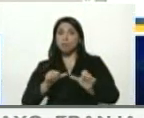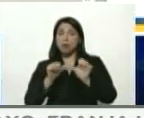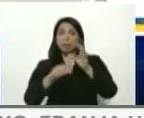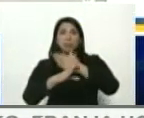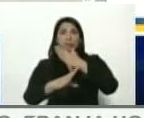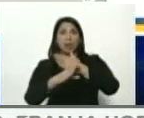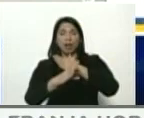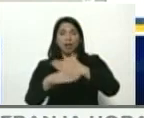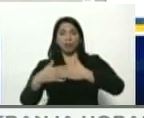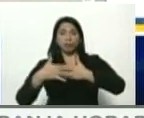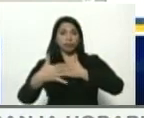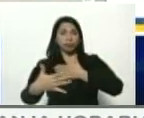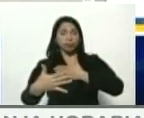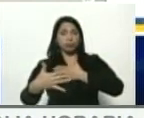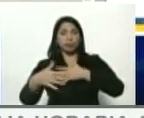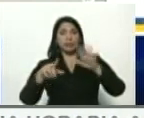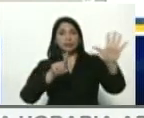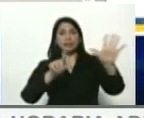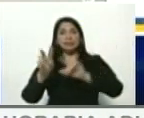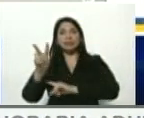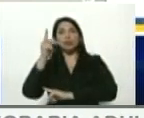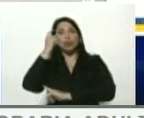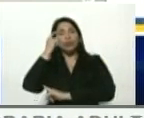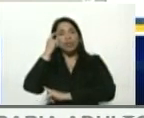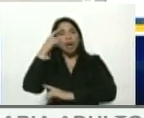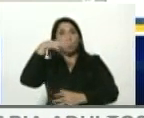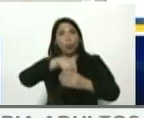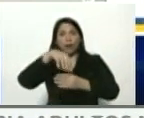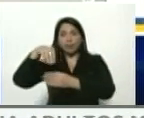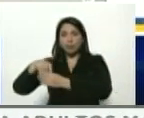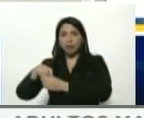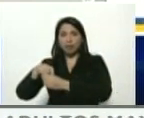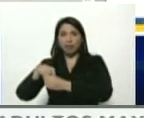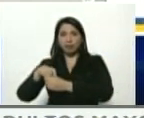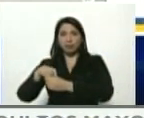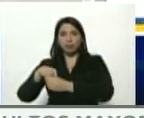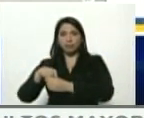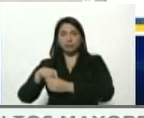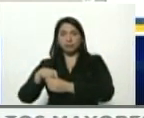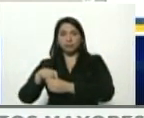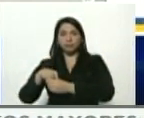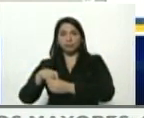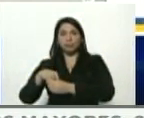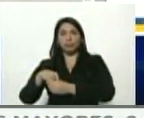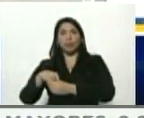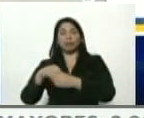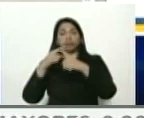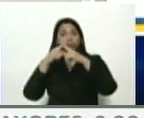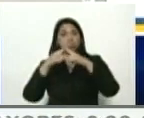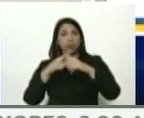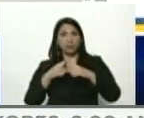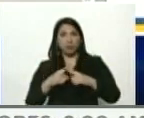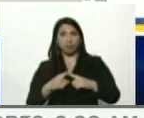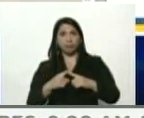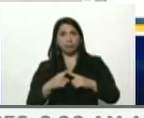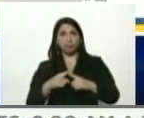estos 62 días de cuarentena, nos mantiene con la cifra de